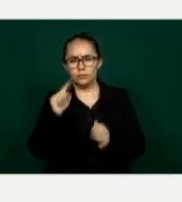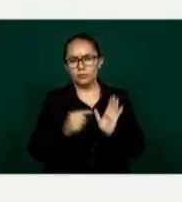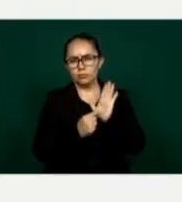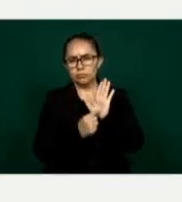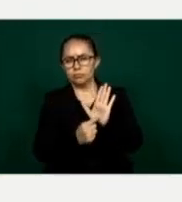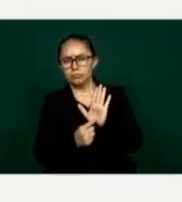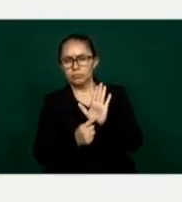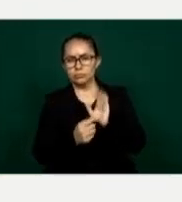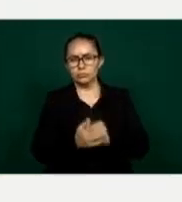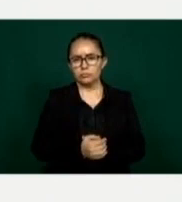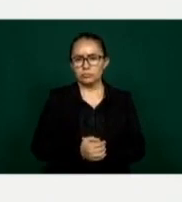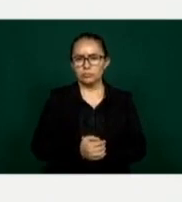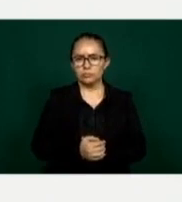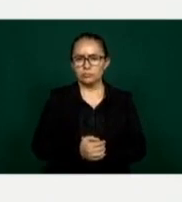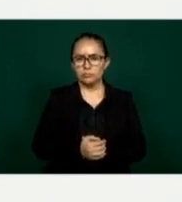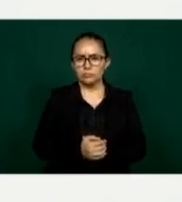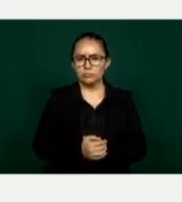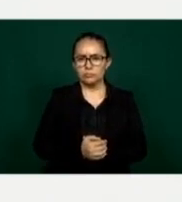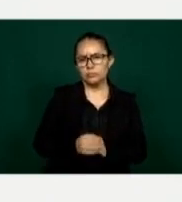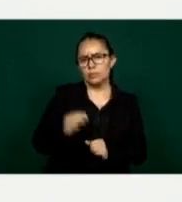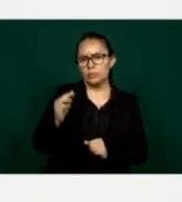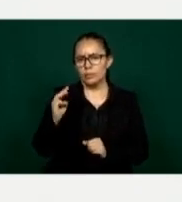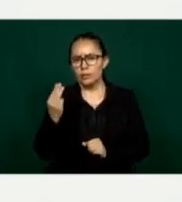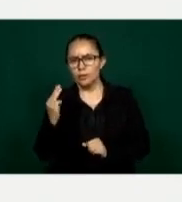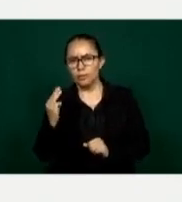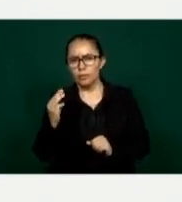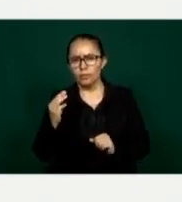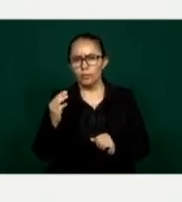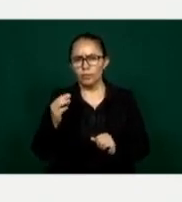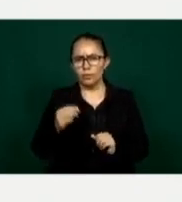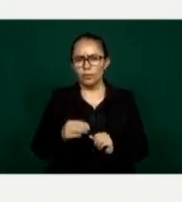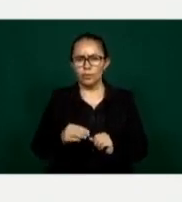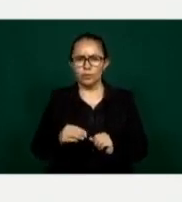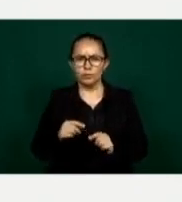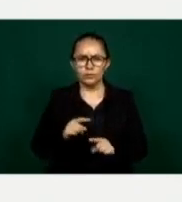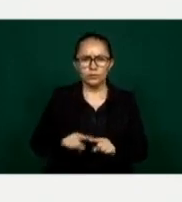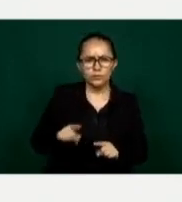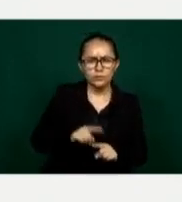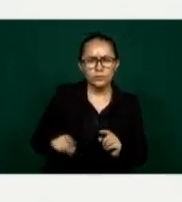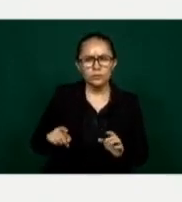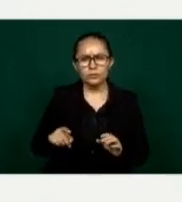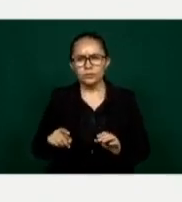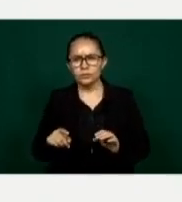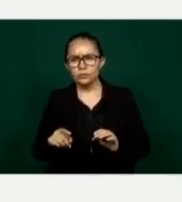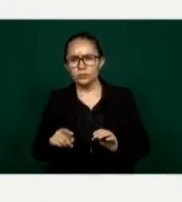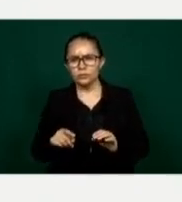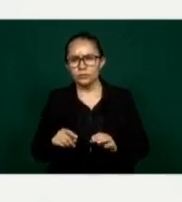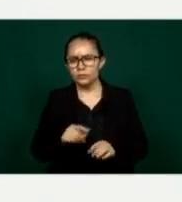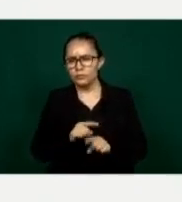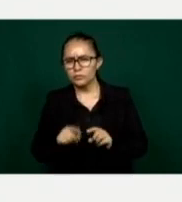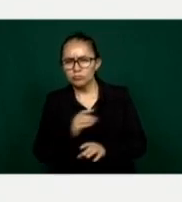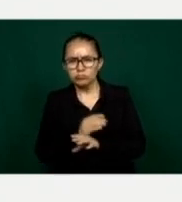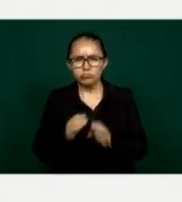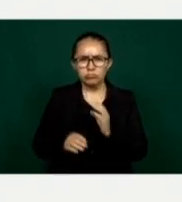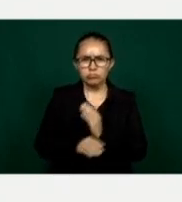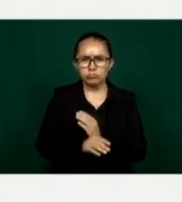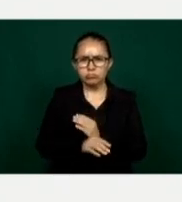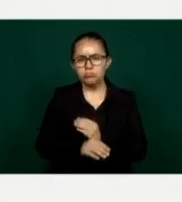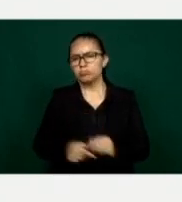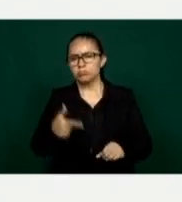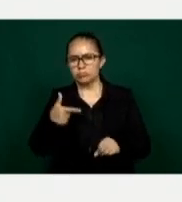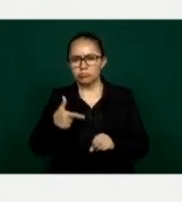cocaína, metanfetaminas, marihuana, goma de opio, armas, vehículos, numerario,